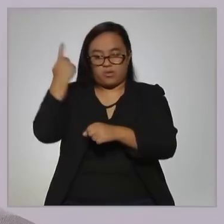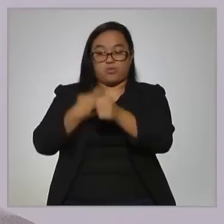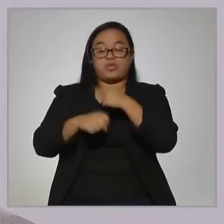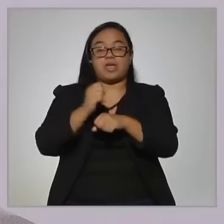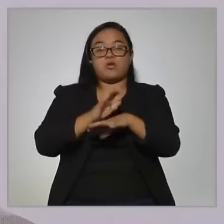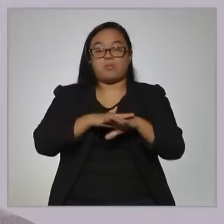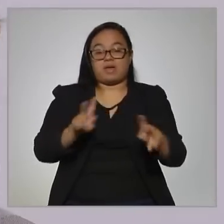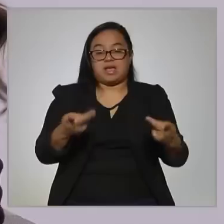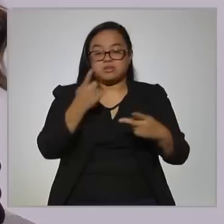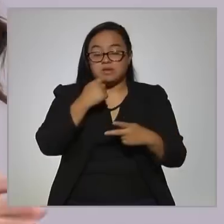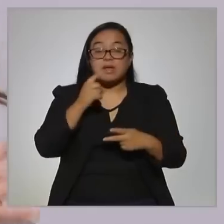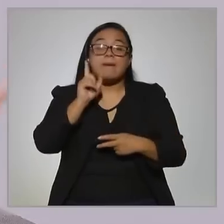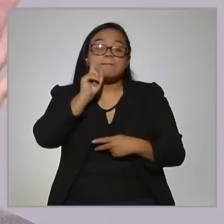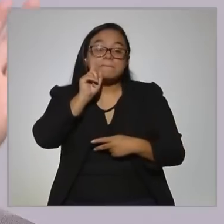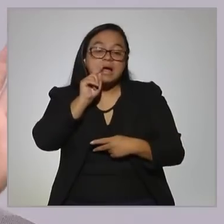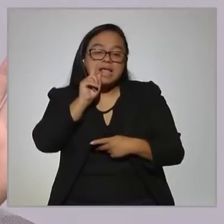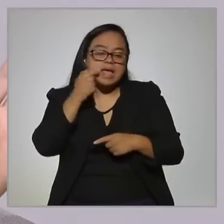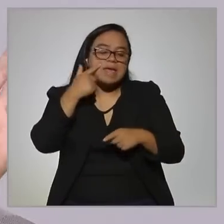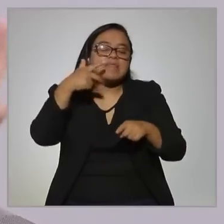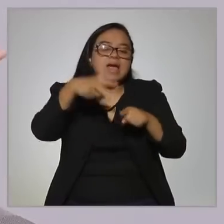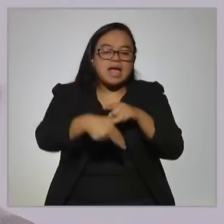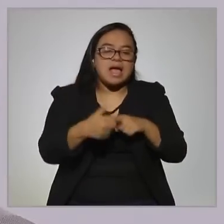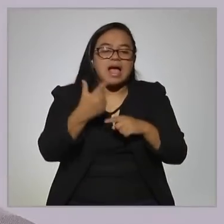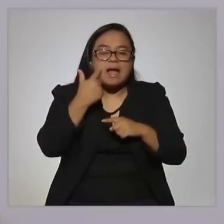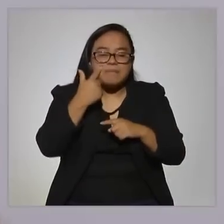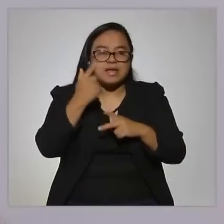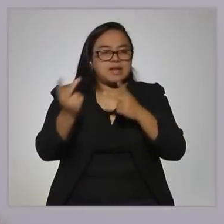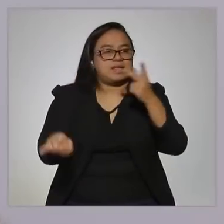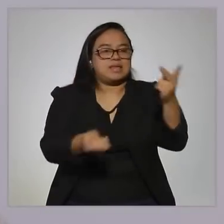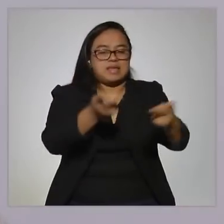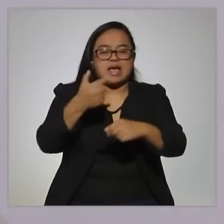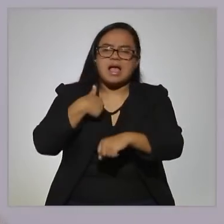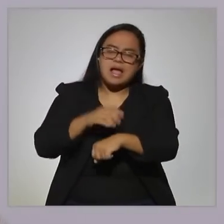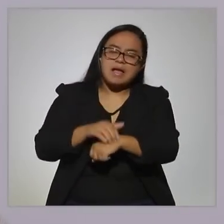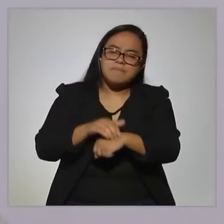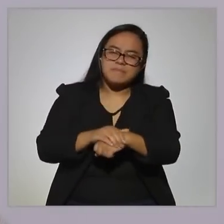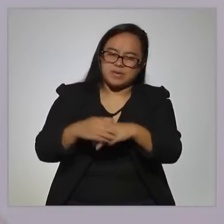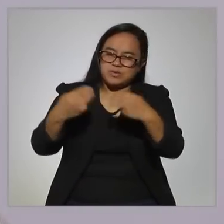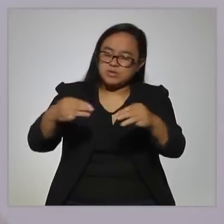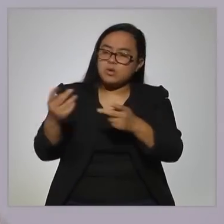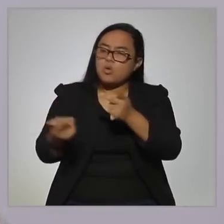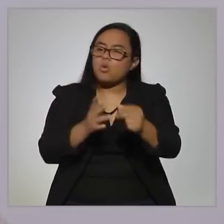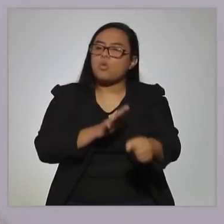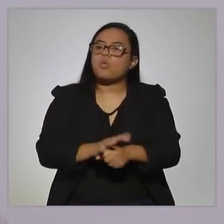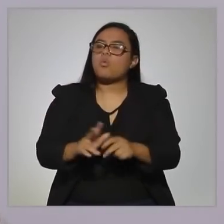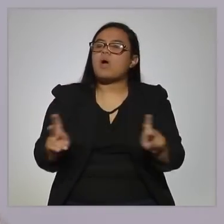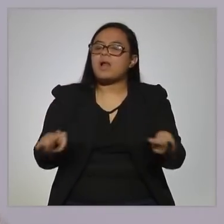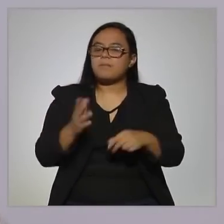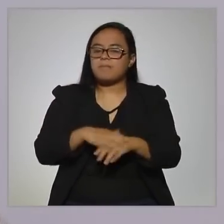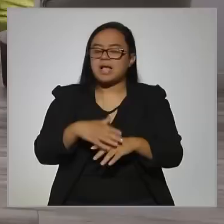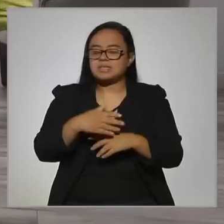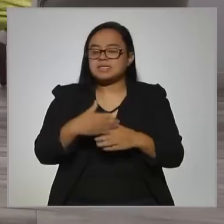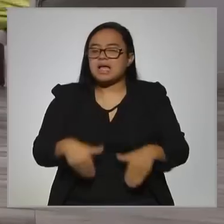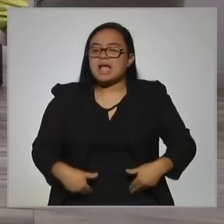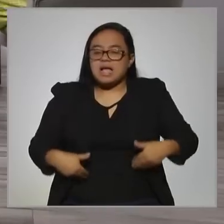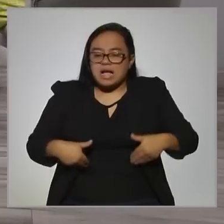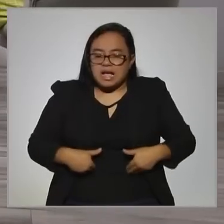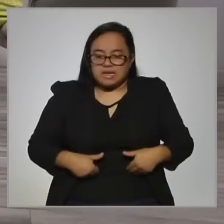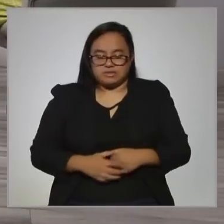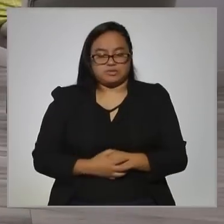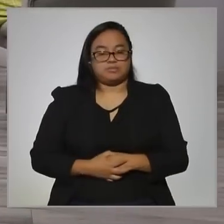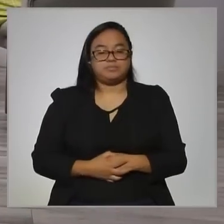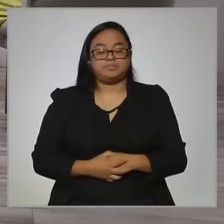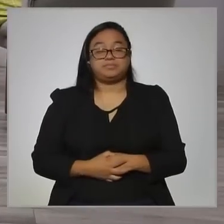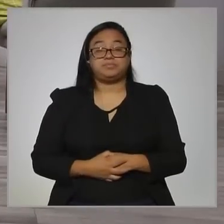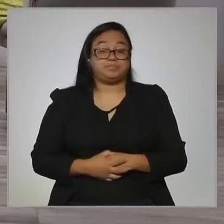Ya. mañana hago el corte de caja y voy a ver y a preguntarle a mis cuates de los Las mercados necesidades, cuáles se claro. vendieron más. Como esta vez. decíamos, forma parte